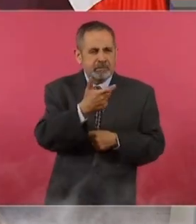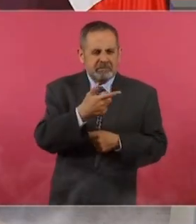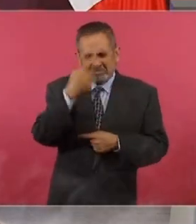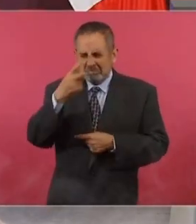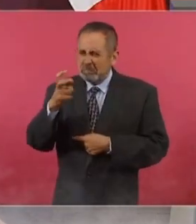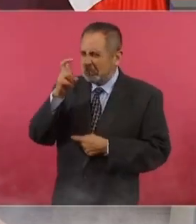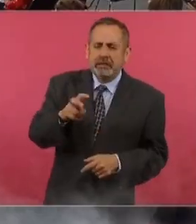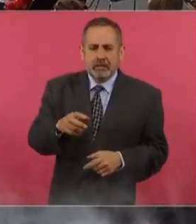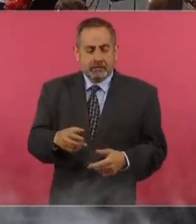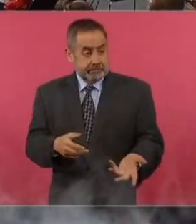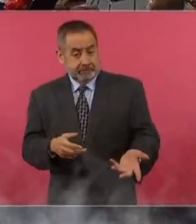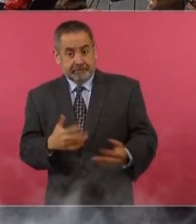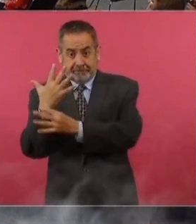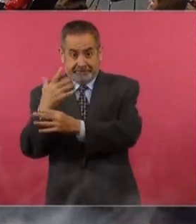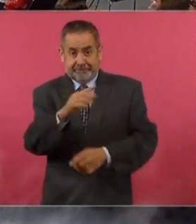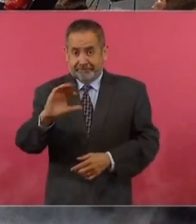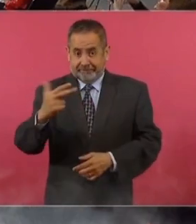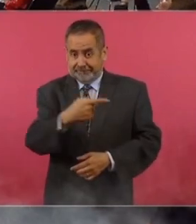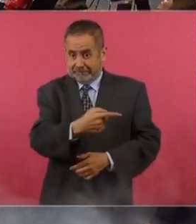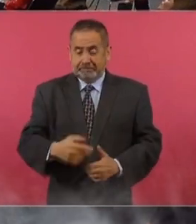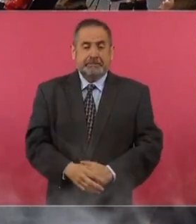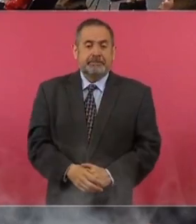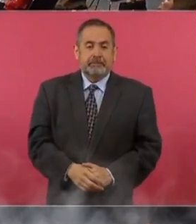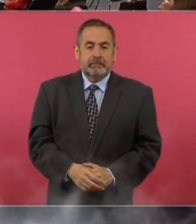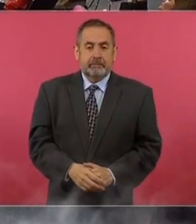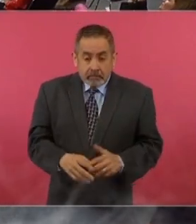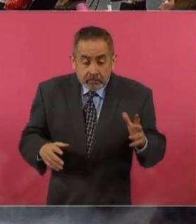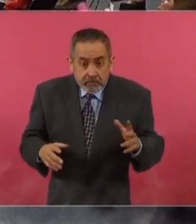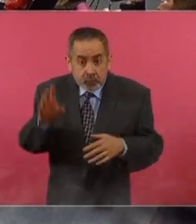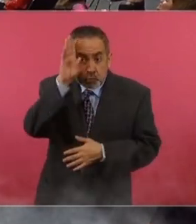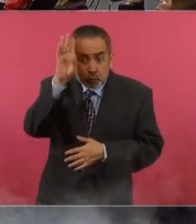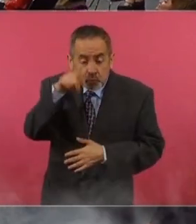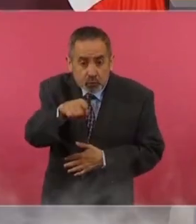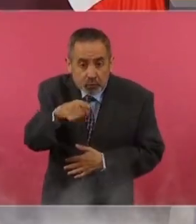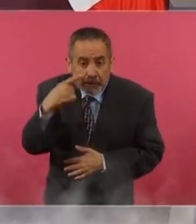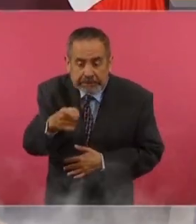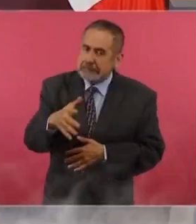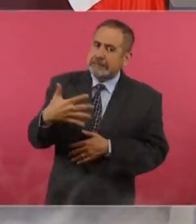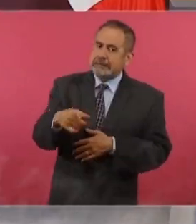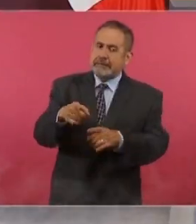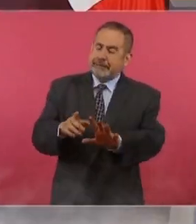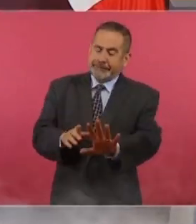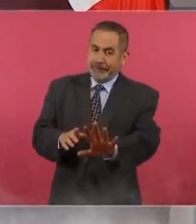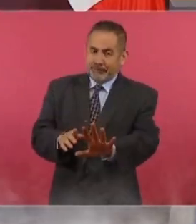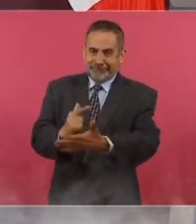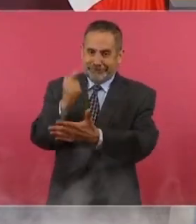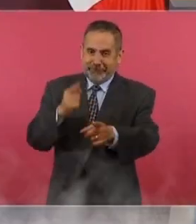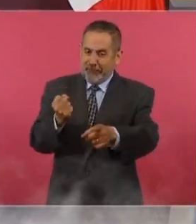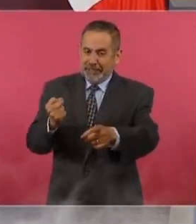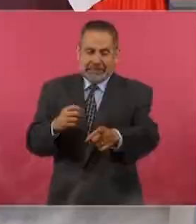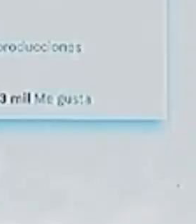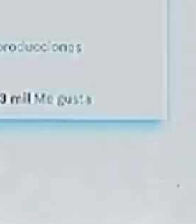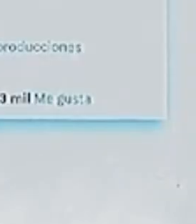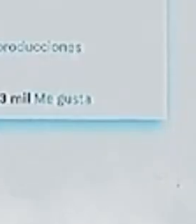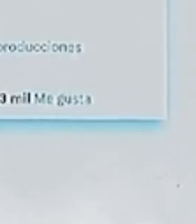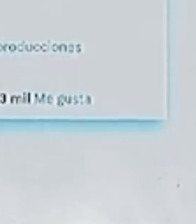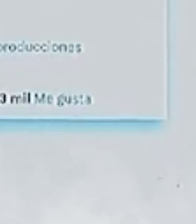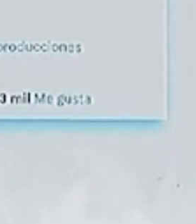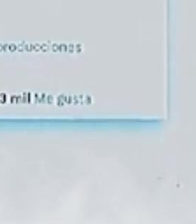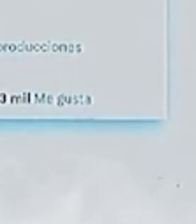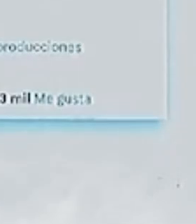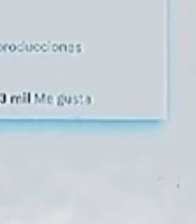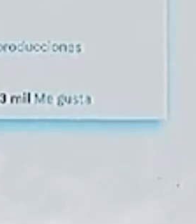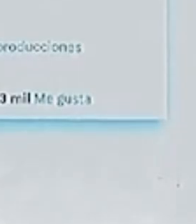sus pinches espectaculares? ¿Cómo? ¡Ah, su! No, eso sí. Esto sí. Esto sí calienta.